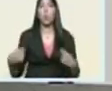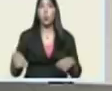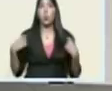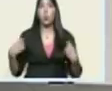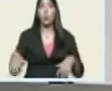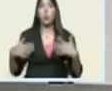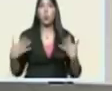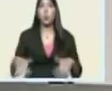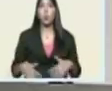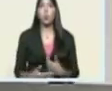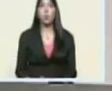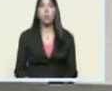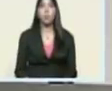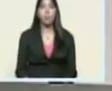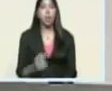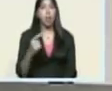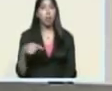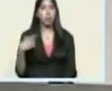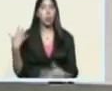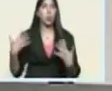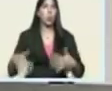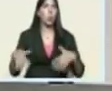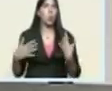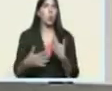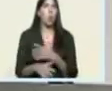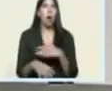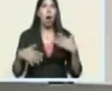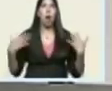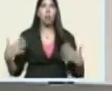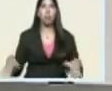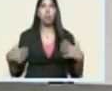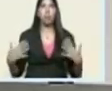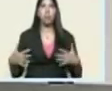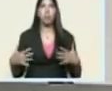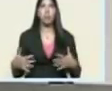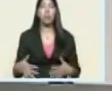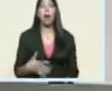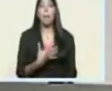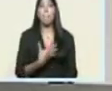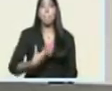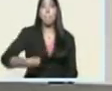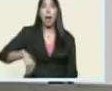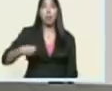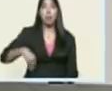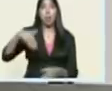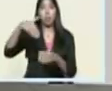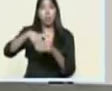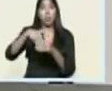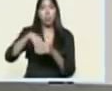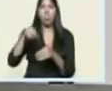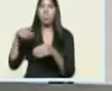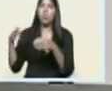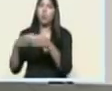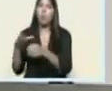El próximo año las grandes ligas, las elecciones presidenciales. ¿Qué va a hacer la oposición?